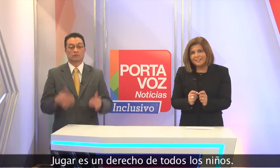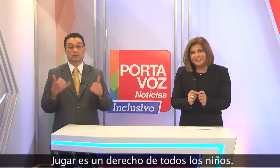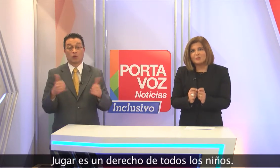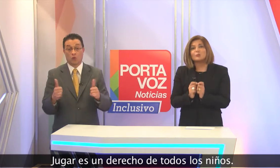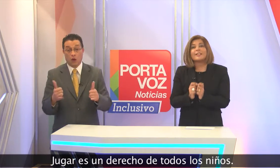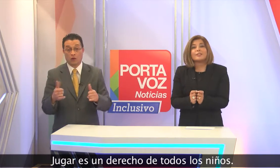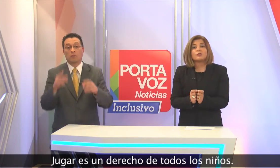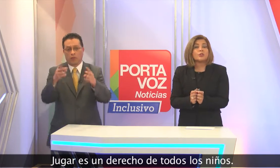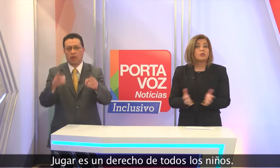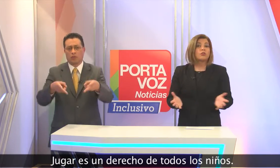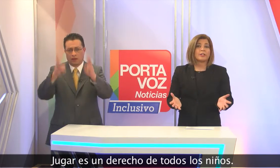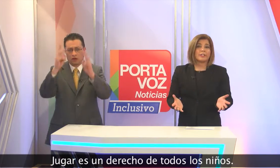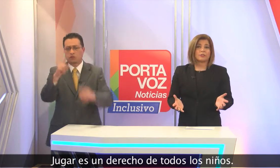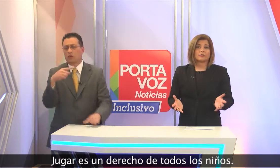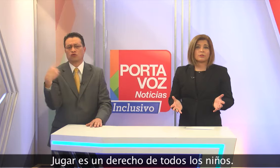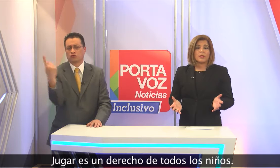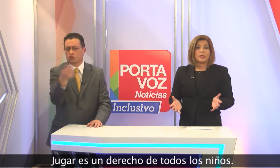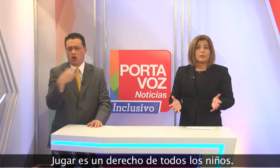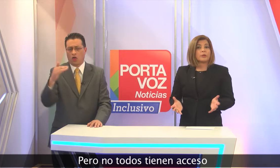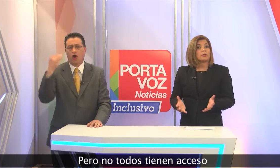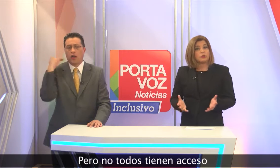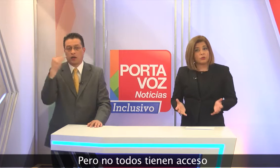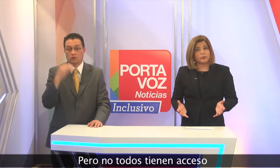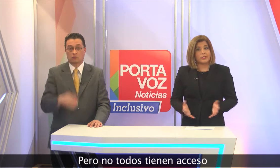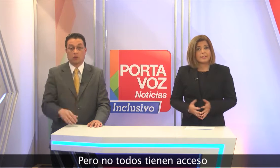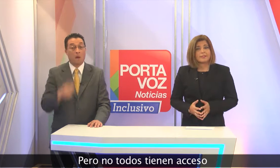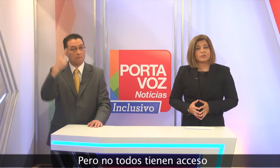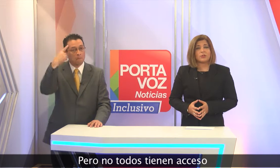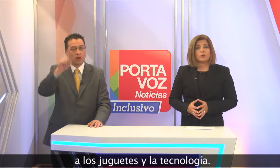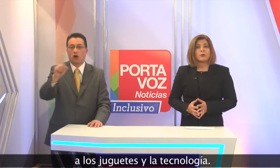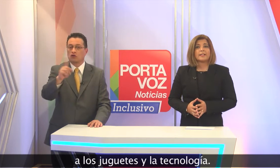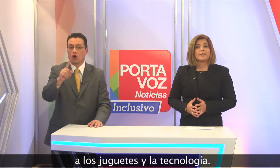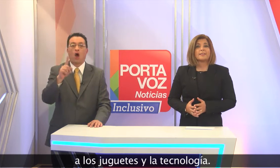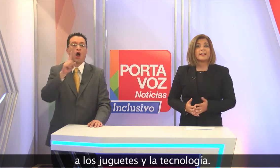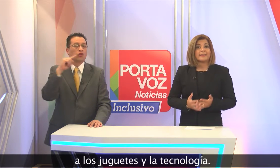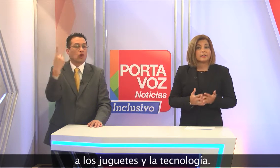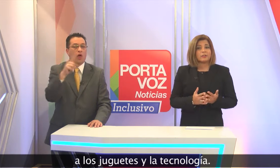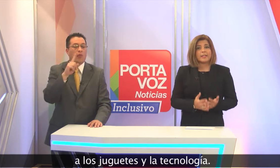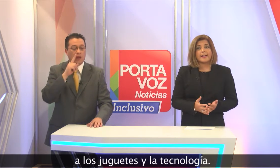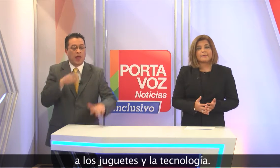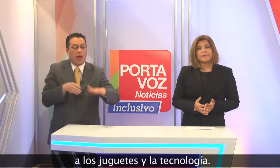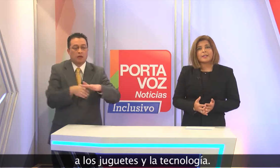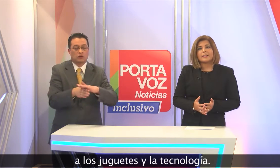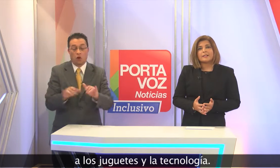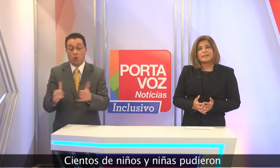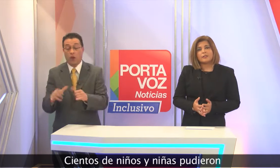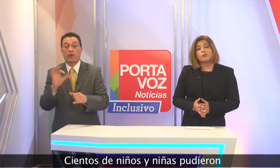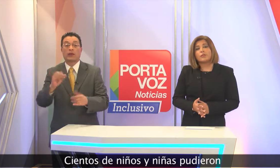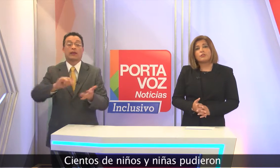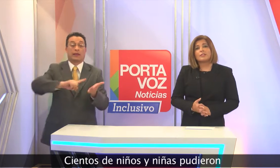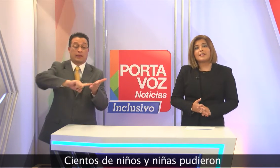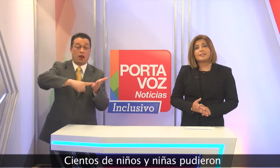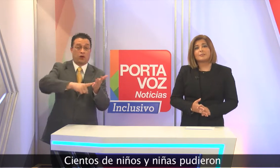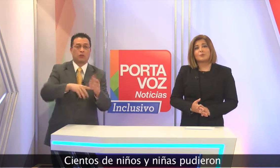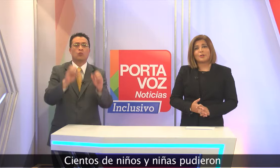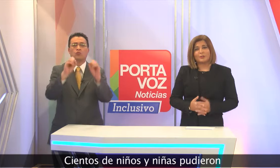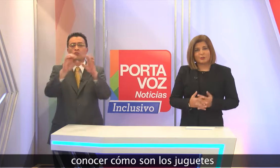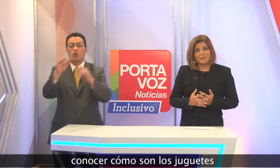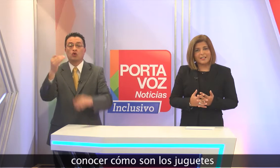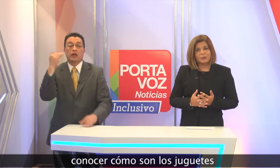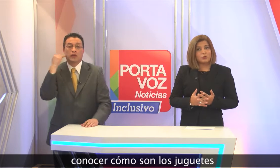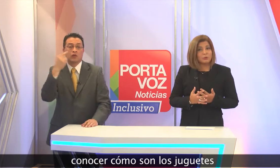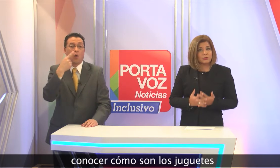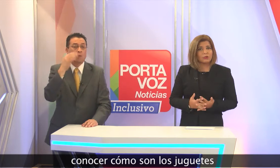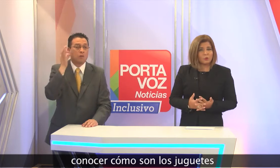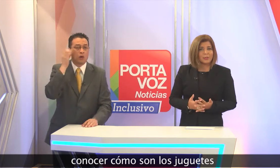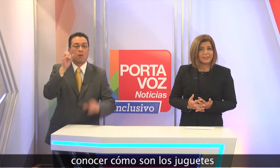Jugar es un derecho de todos los niños, pero no todos tienen acceso a los juguetes y a la tecnología. Cientos de niños y niñas pudieron